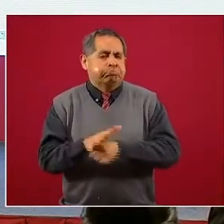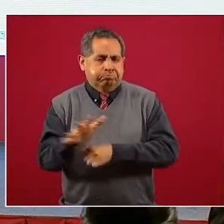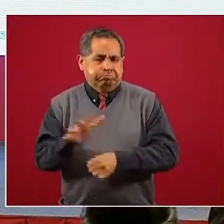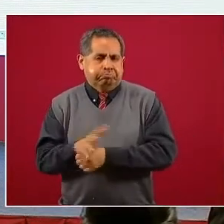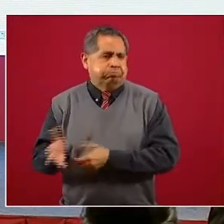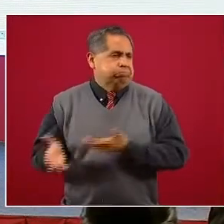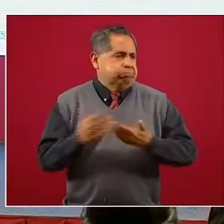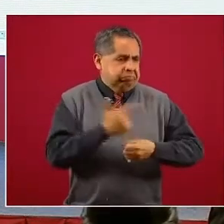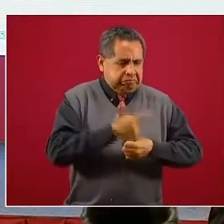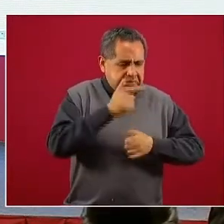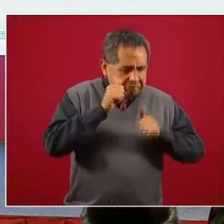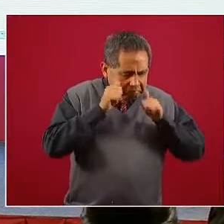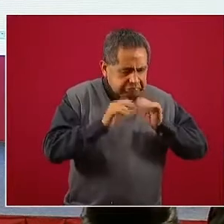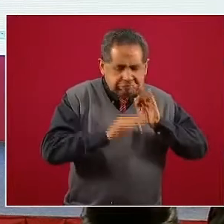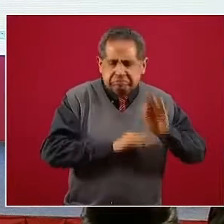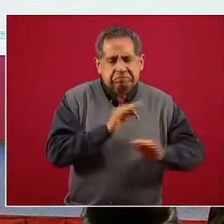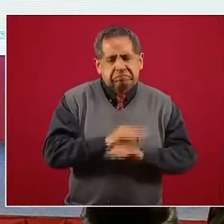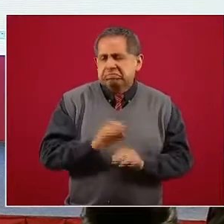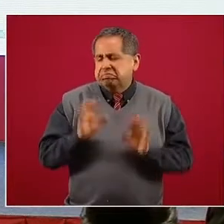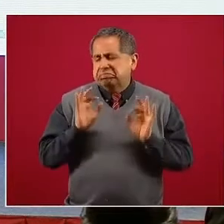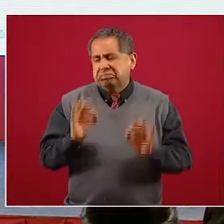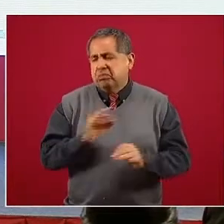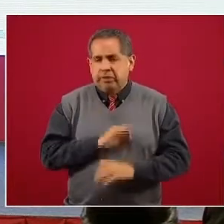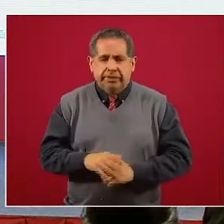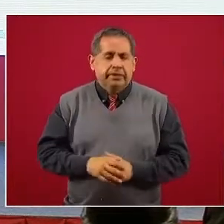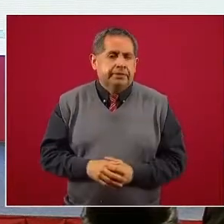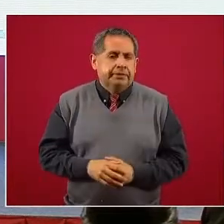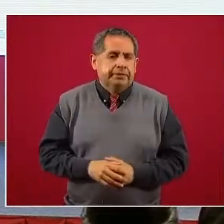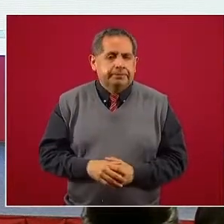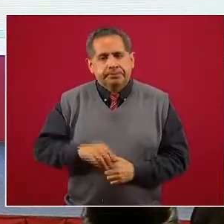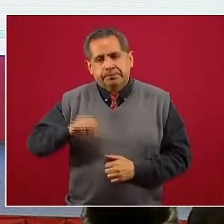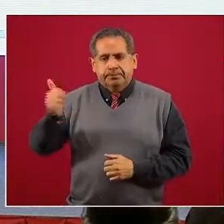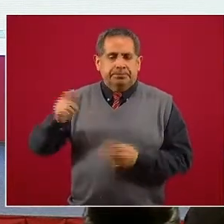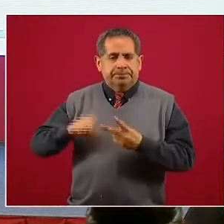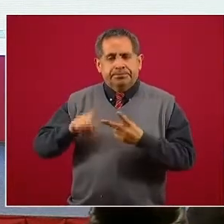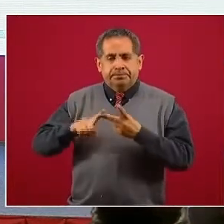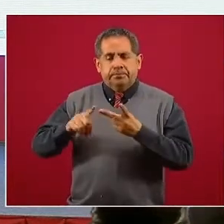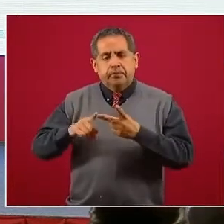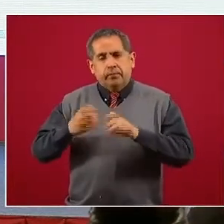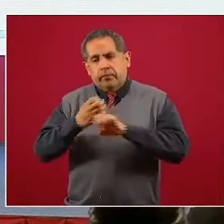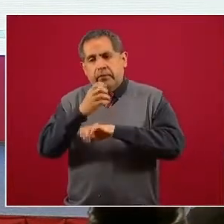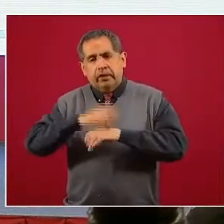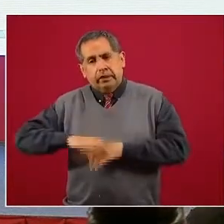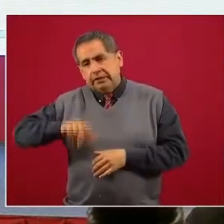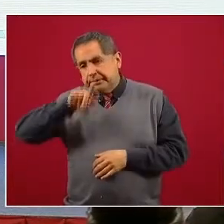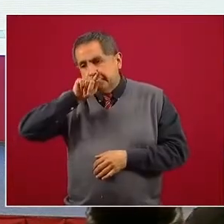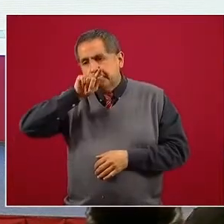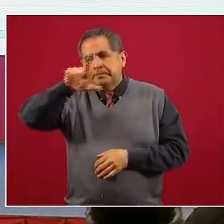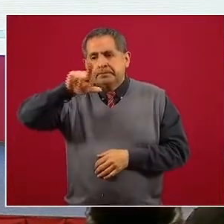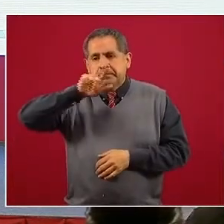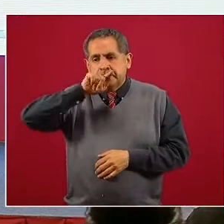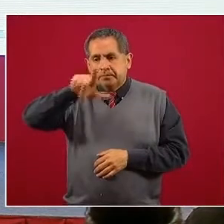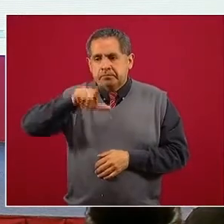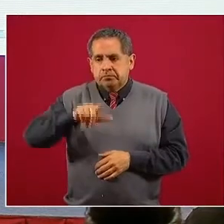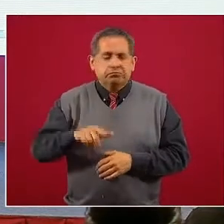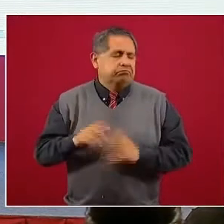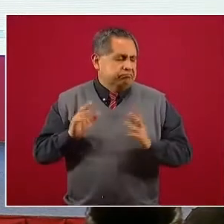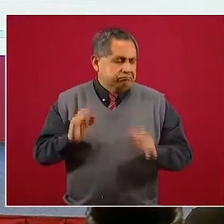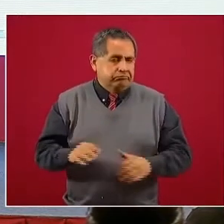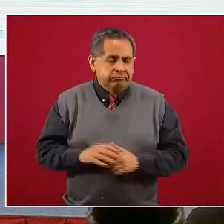así empezaran nuevamente a presentarse. Vamos a ver el segundo estado de esta noche, que es el estado de